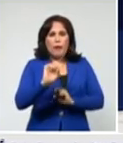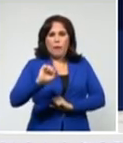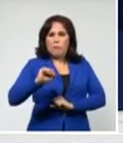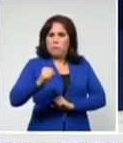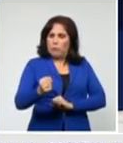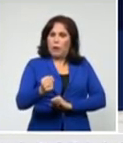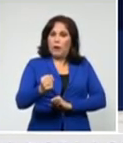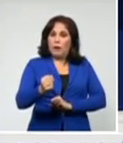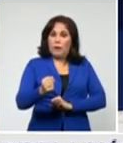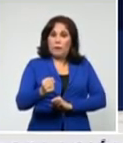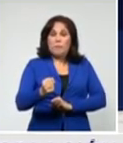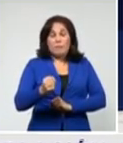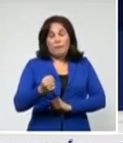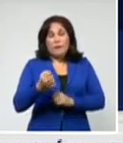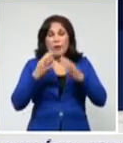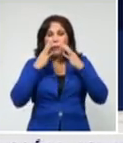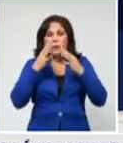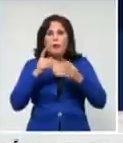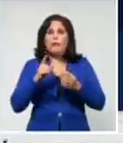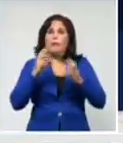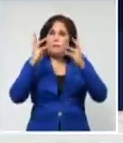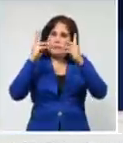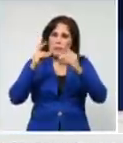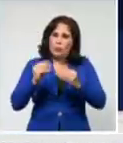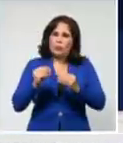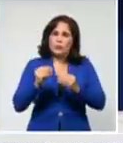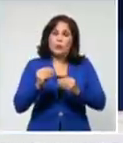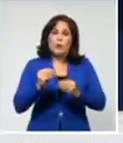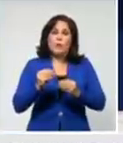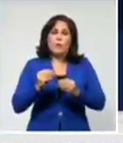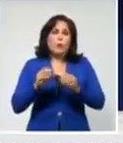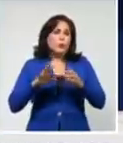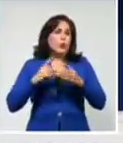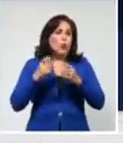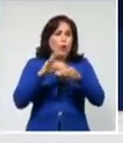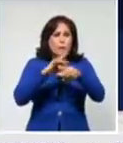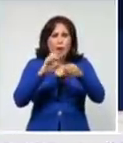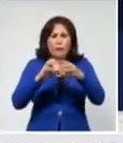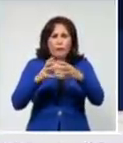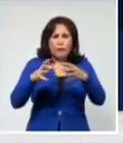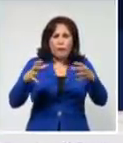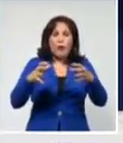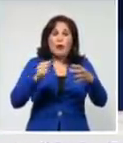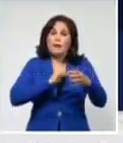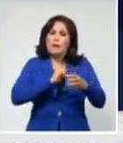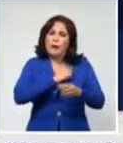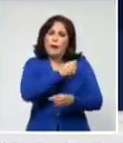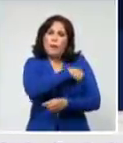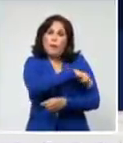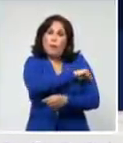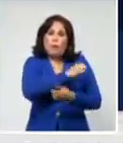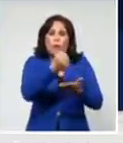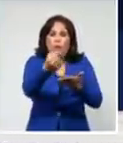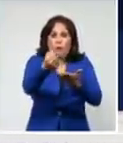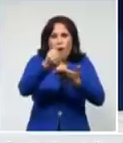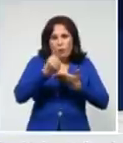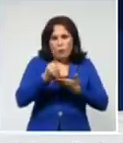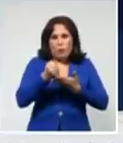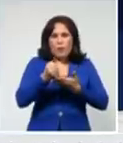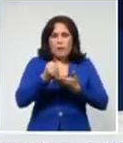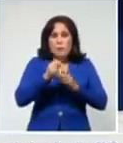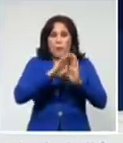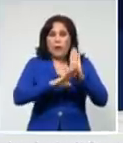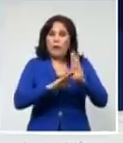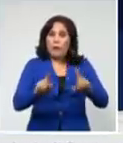fíjense, contando con la participación de toda la población, porque de lo contrario no